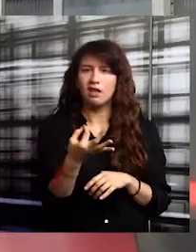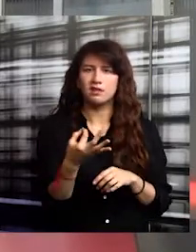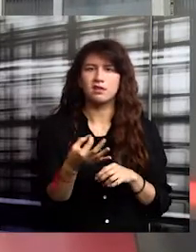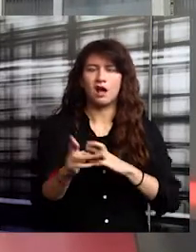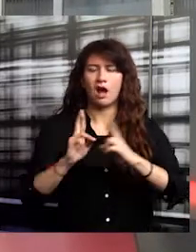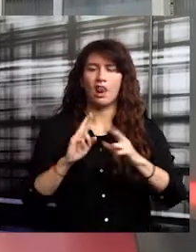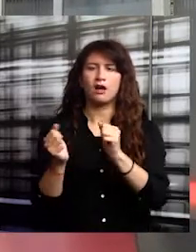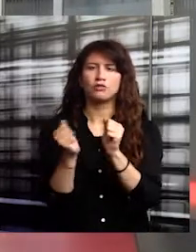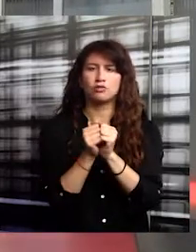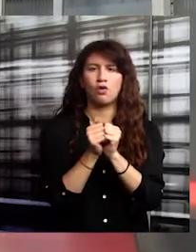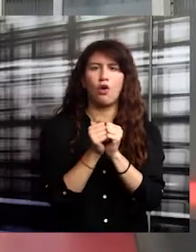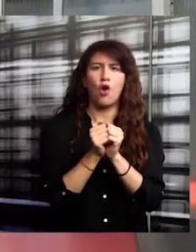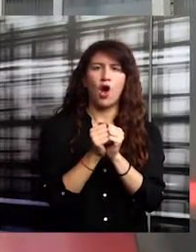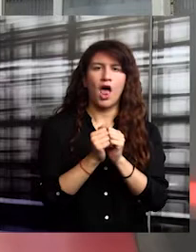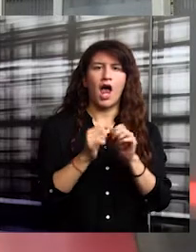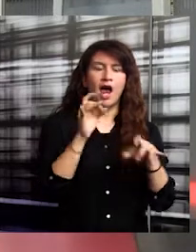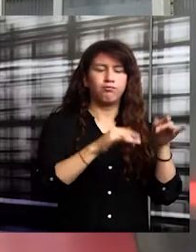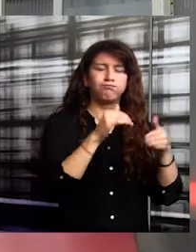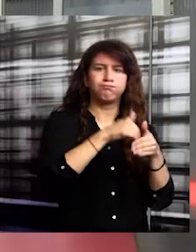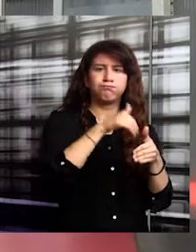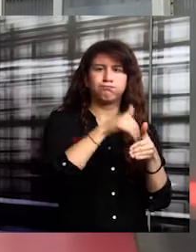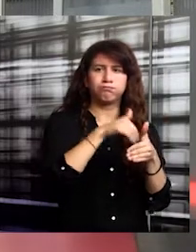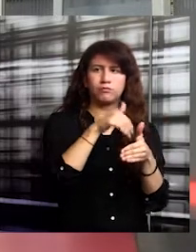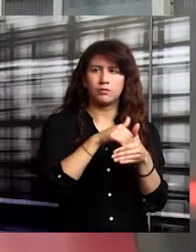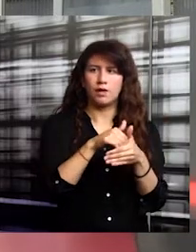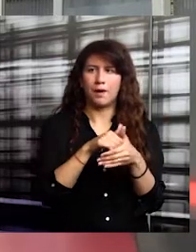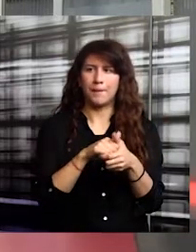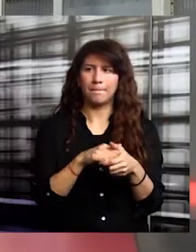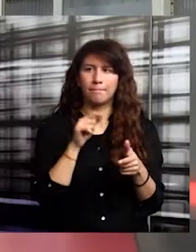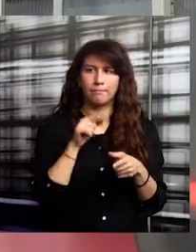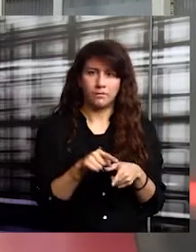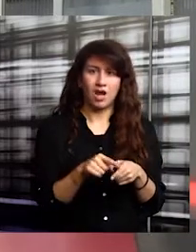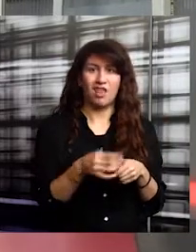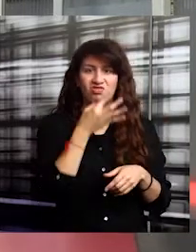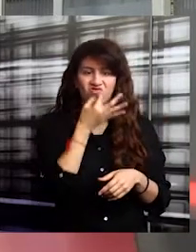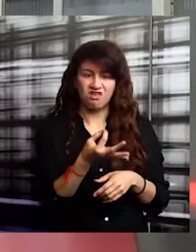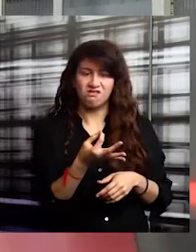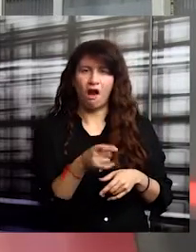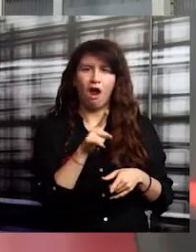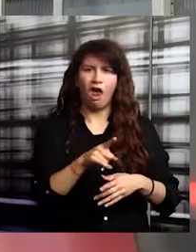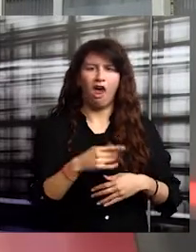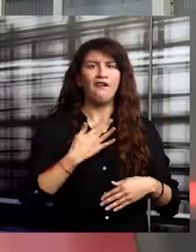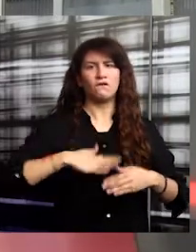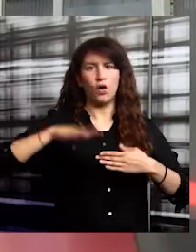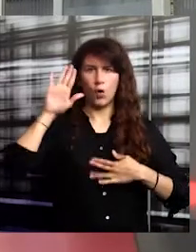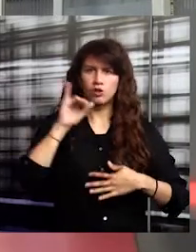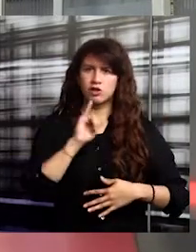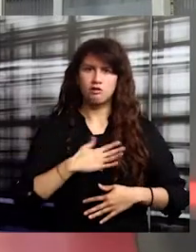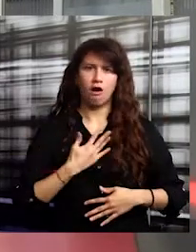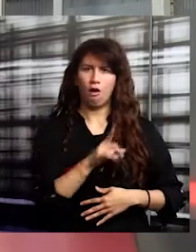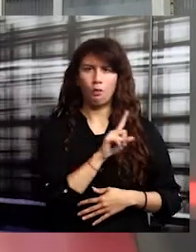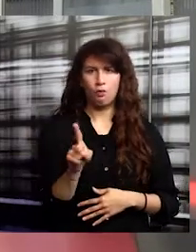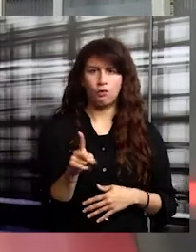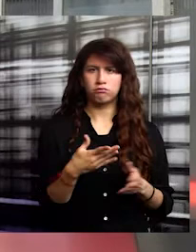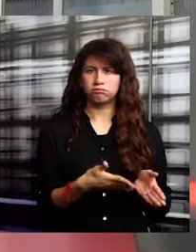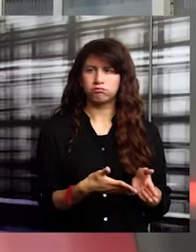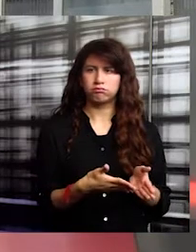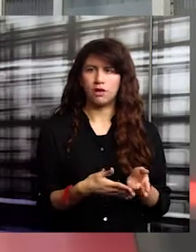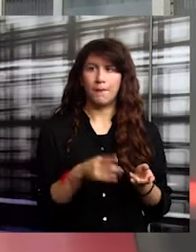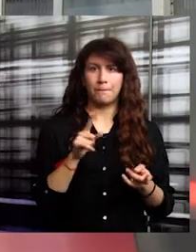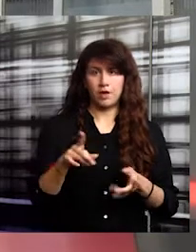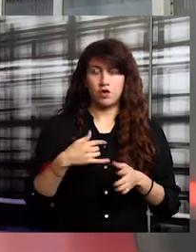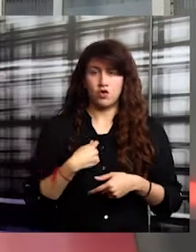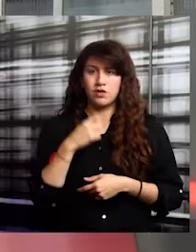cuanto a, por ejemplo, ahí se señala que es voluntaria. Yo entiendo y espero que así sea, y yo creo que